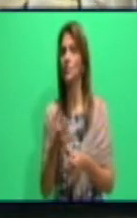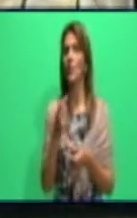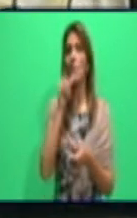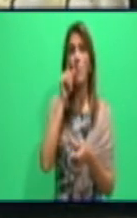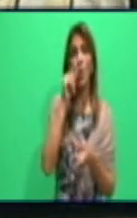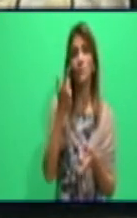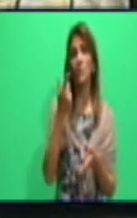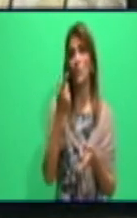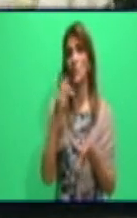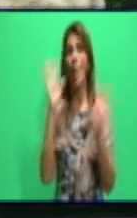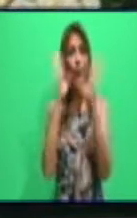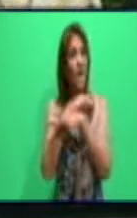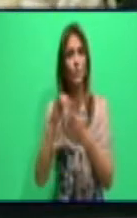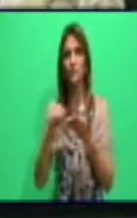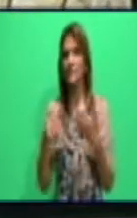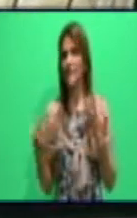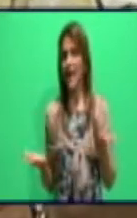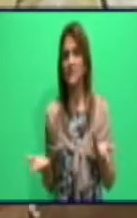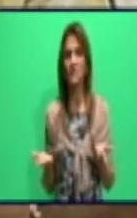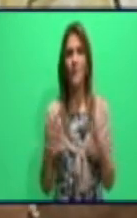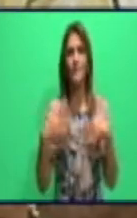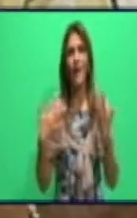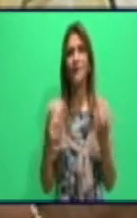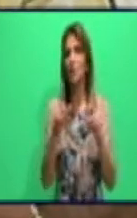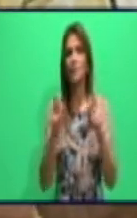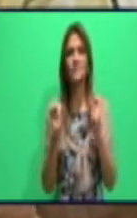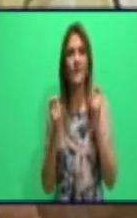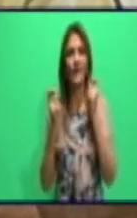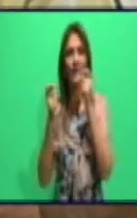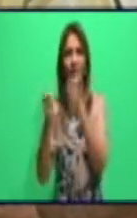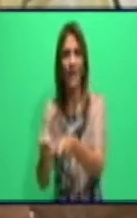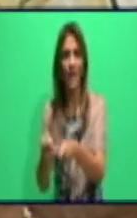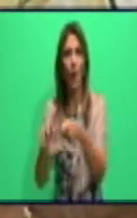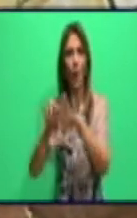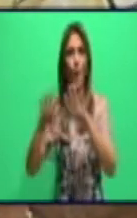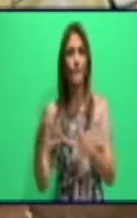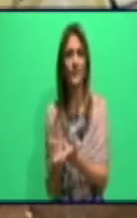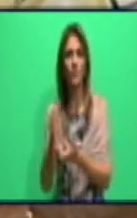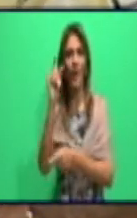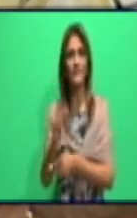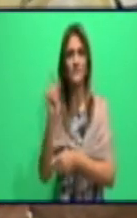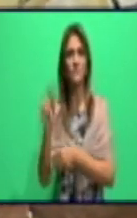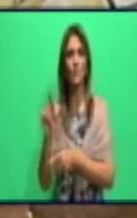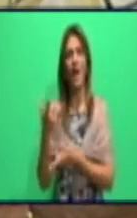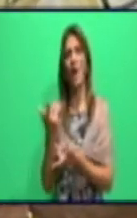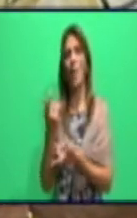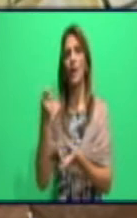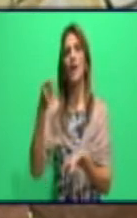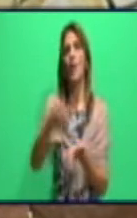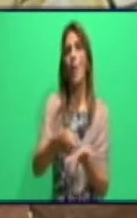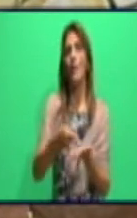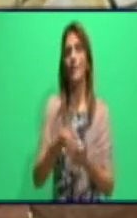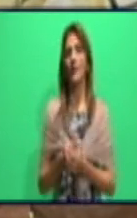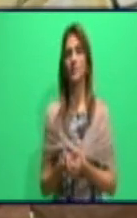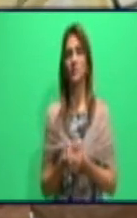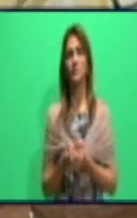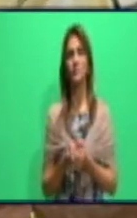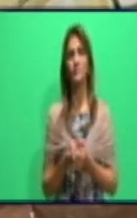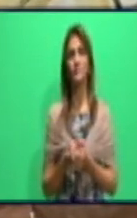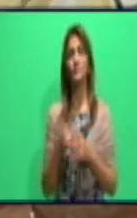apoyó no hay ninguna justificación para que no se le entregue completo a las personas en cauto cristo en el sector no estatal